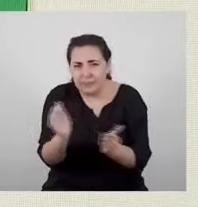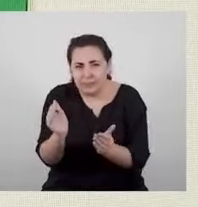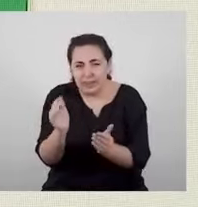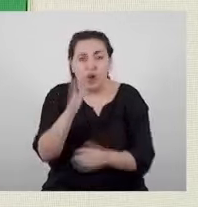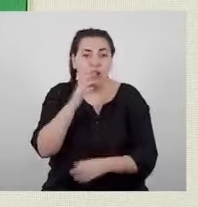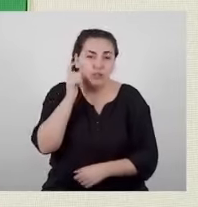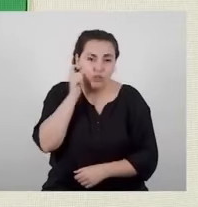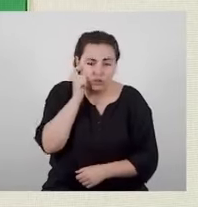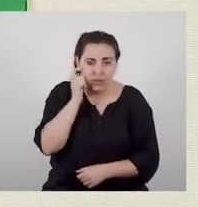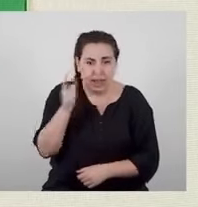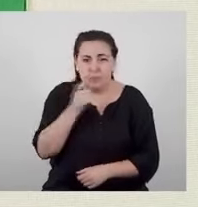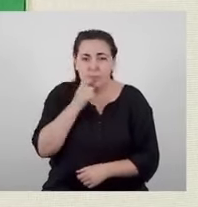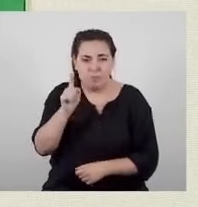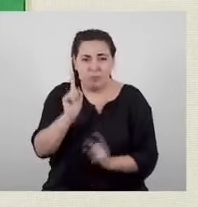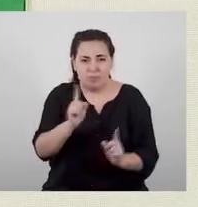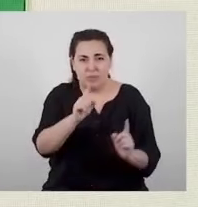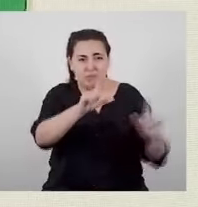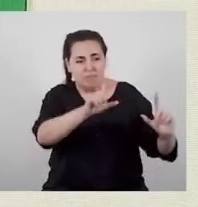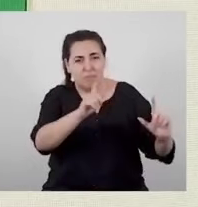14 años como el caso de Kevin